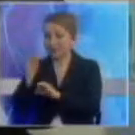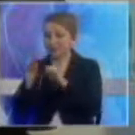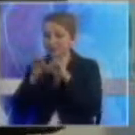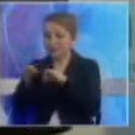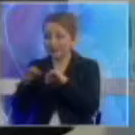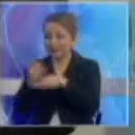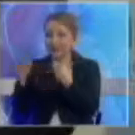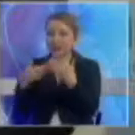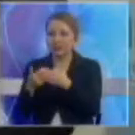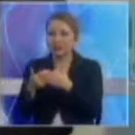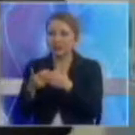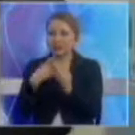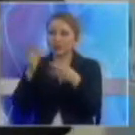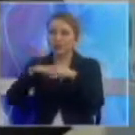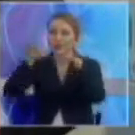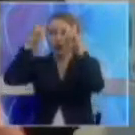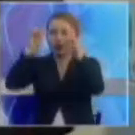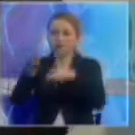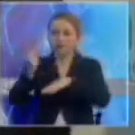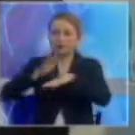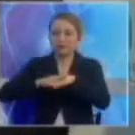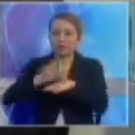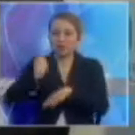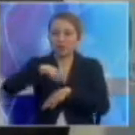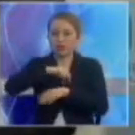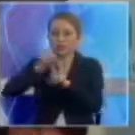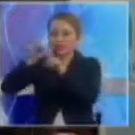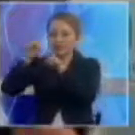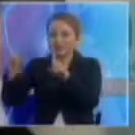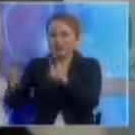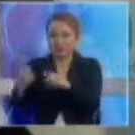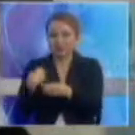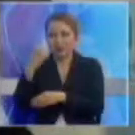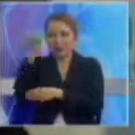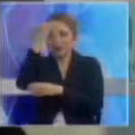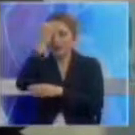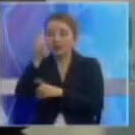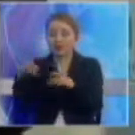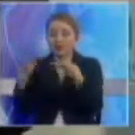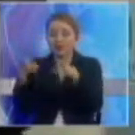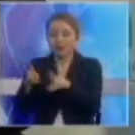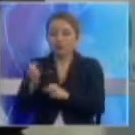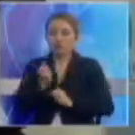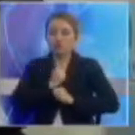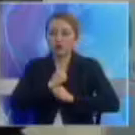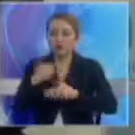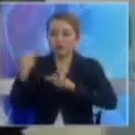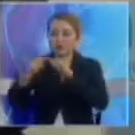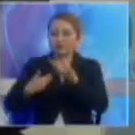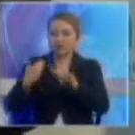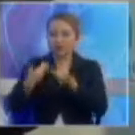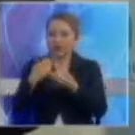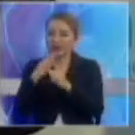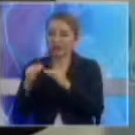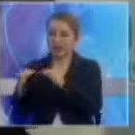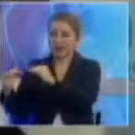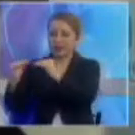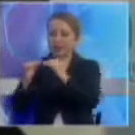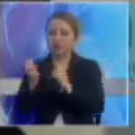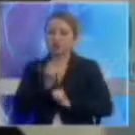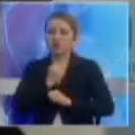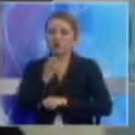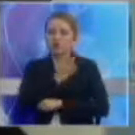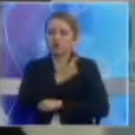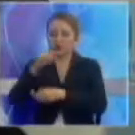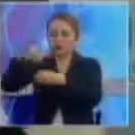contempla toda esta temática en el ámbito de nuestro sistema de educación, y en el propio proceso de nivelación en las universidades hay